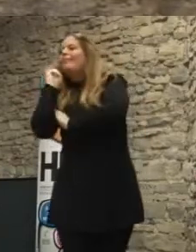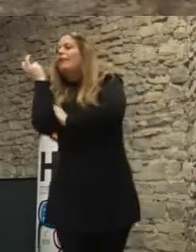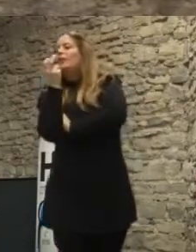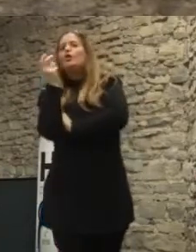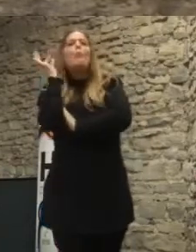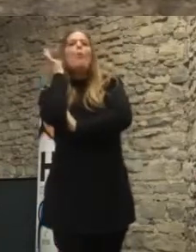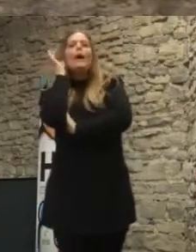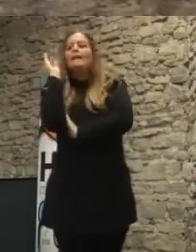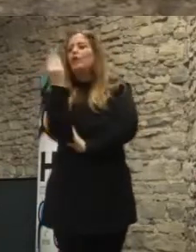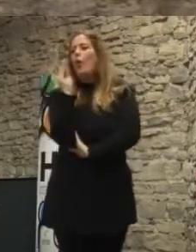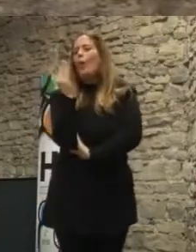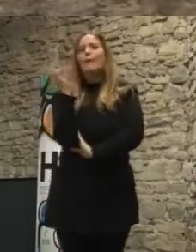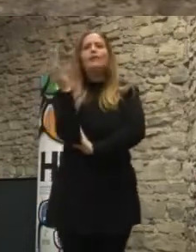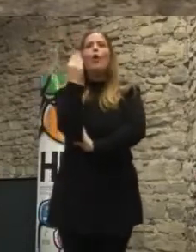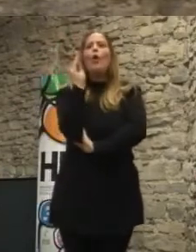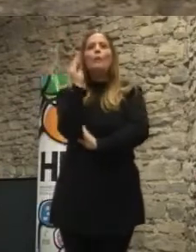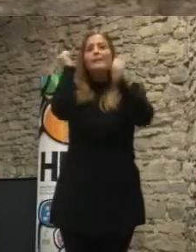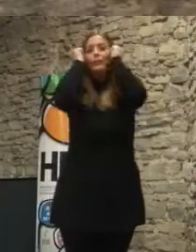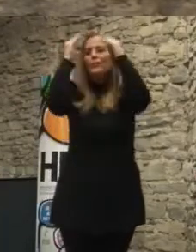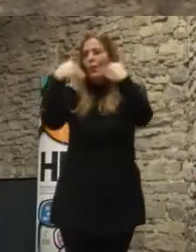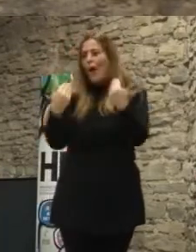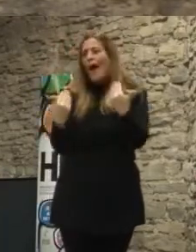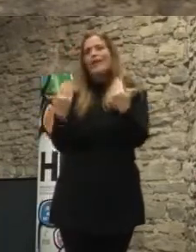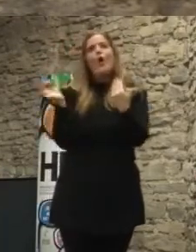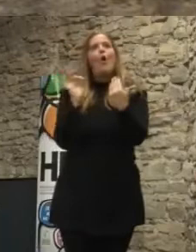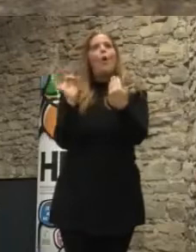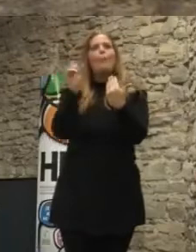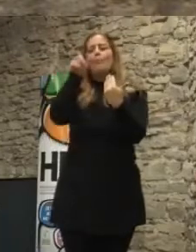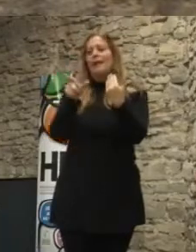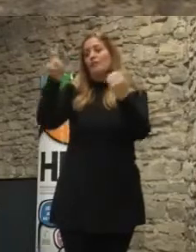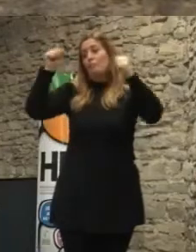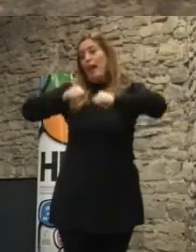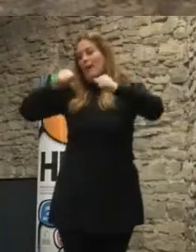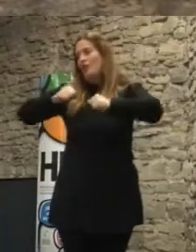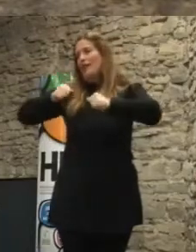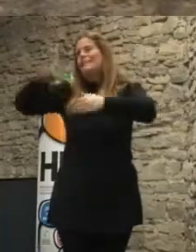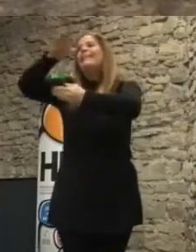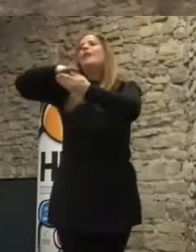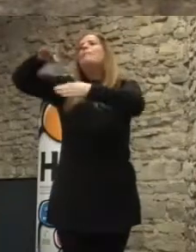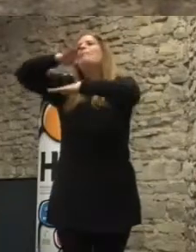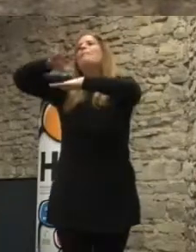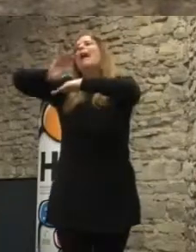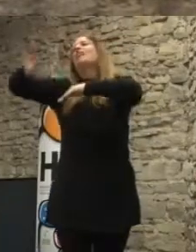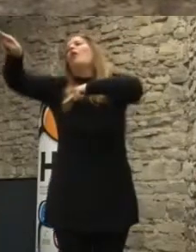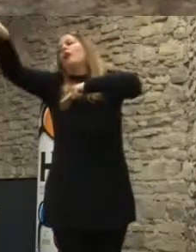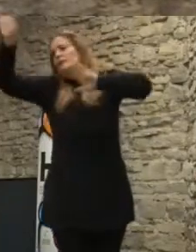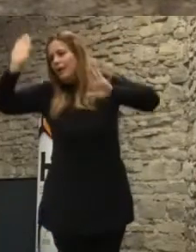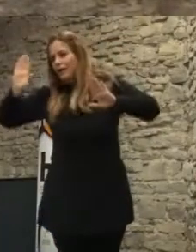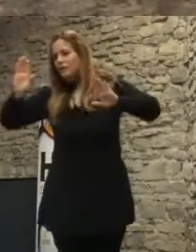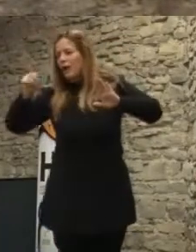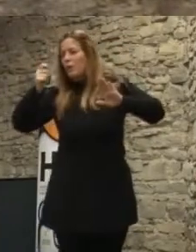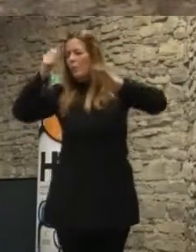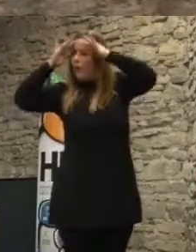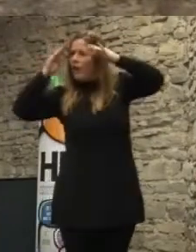jóvenes, los jóvenes sin estudios, las personas mayores del barrio tal, ¿no? Vamos a caracterizar un